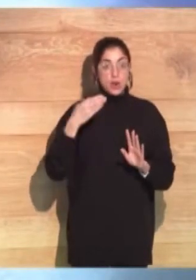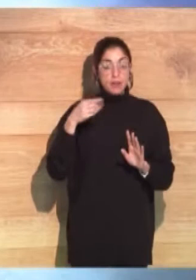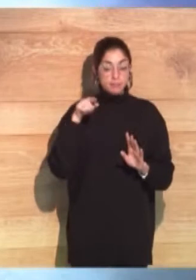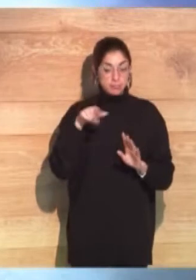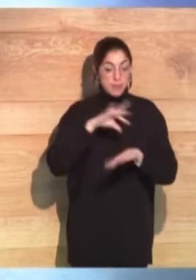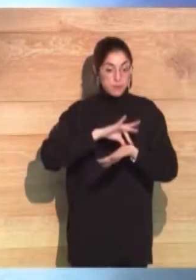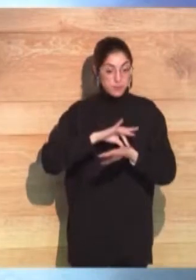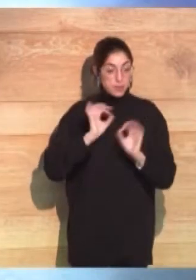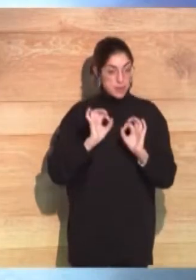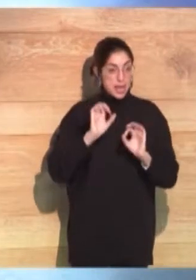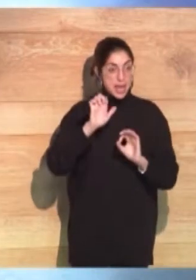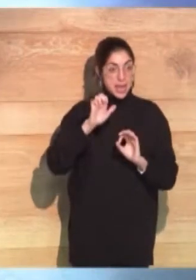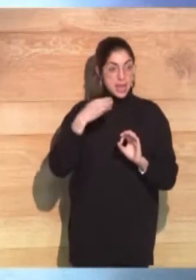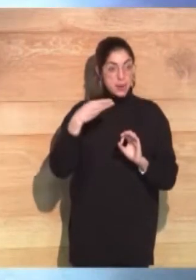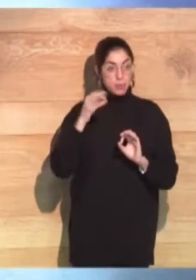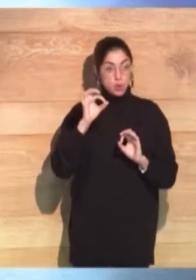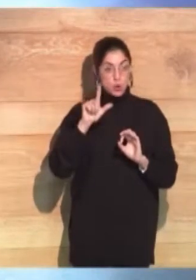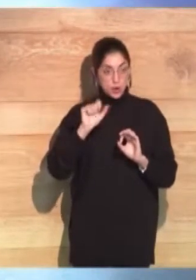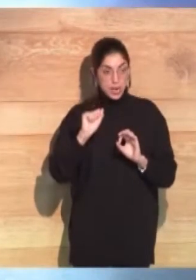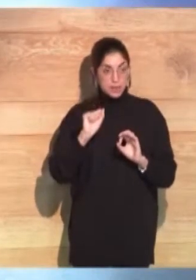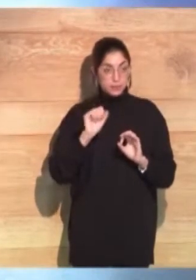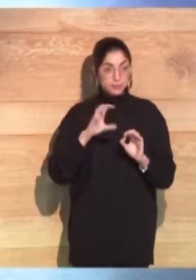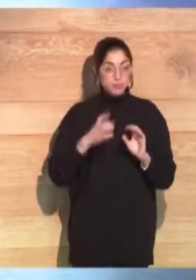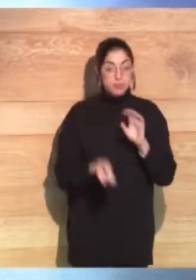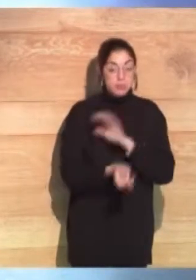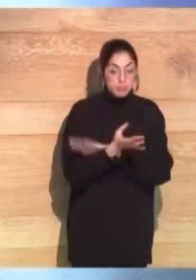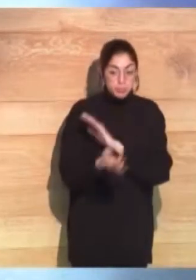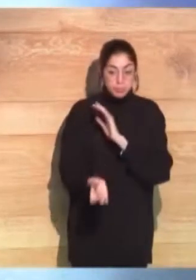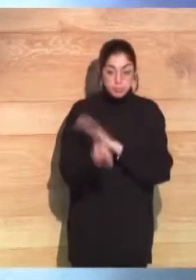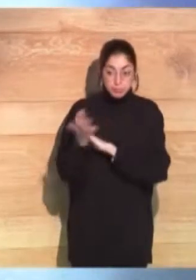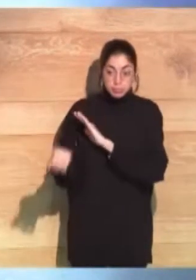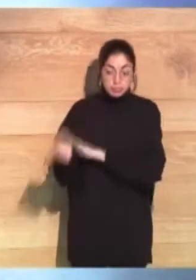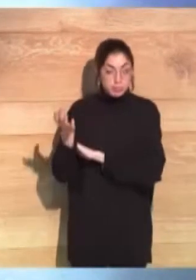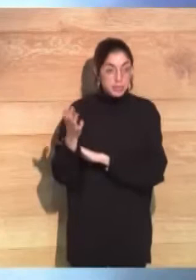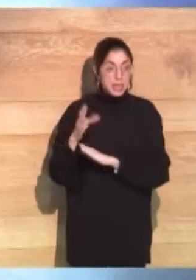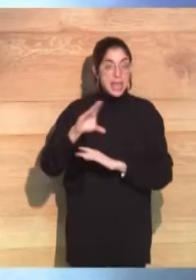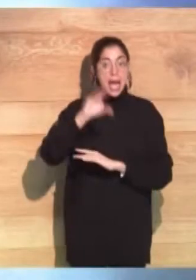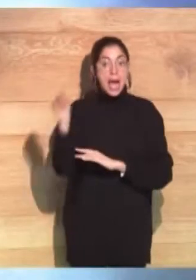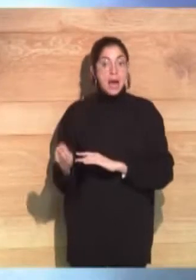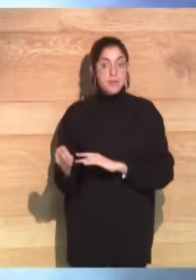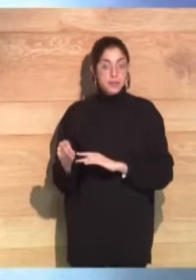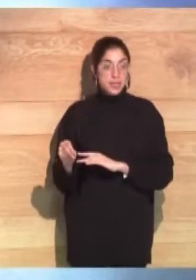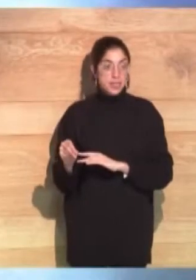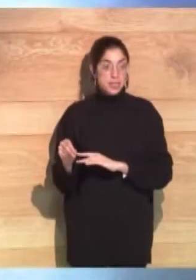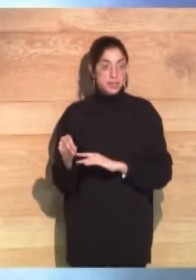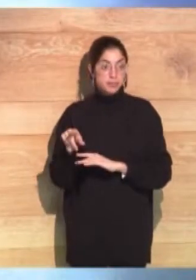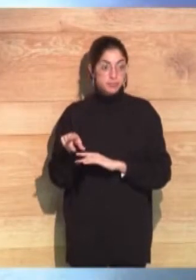apareció en algunos países del África Occidental debido a la